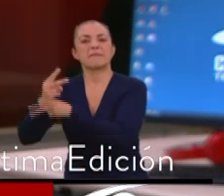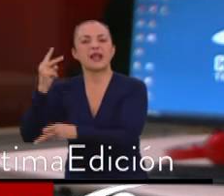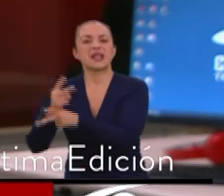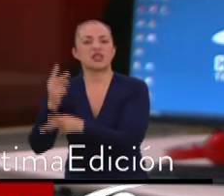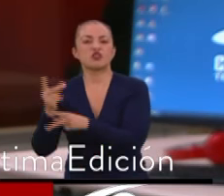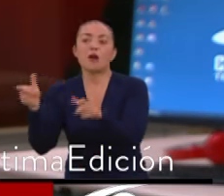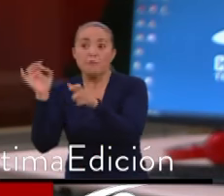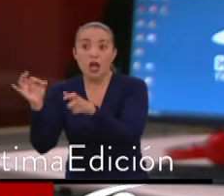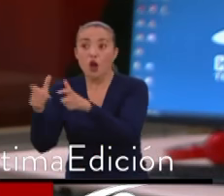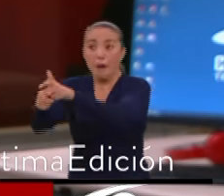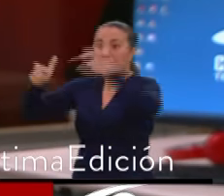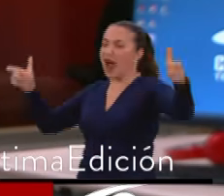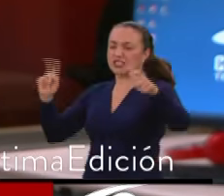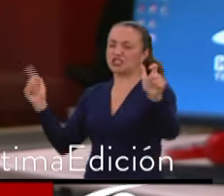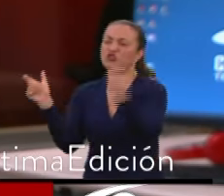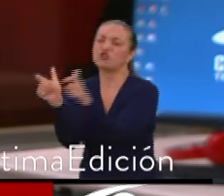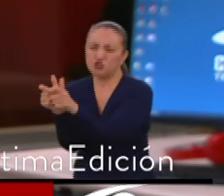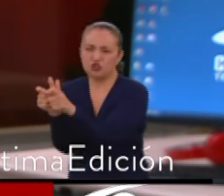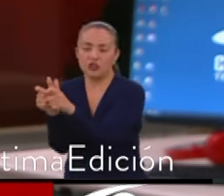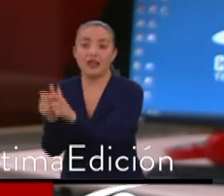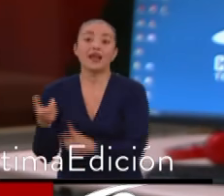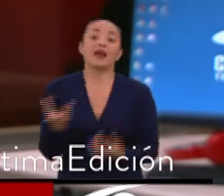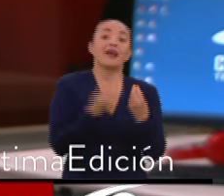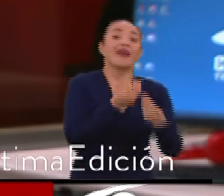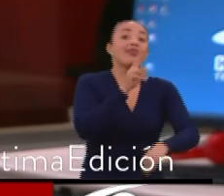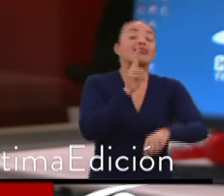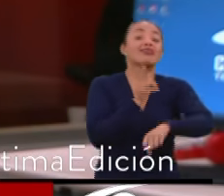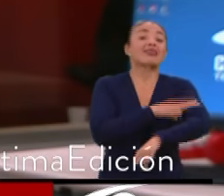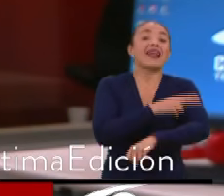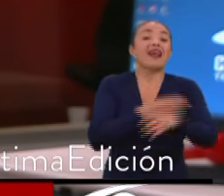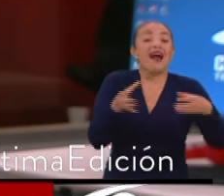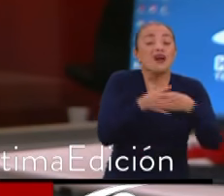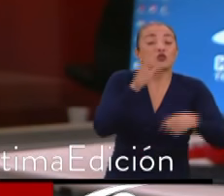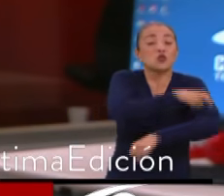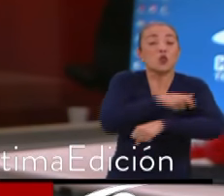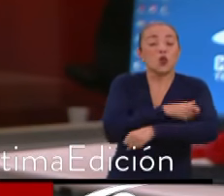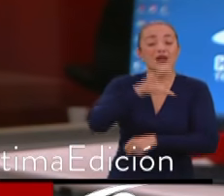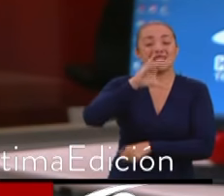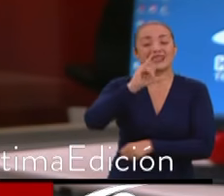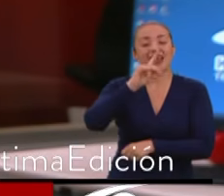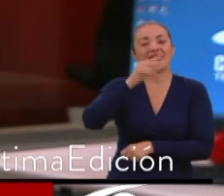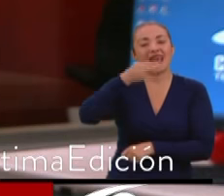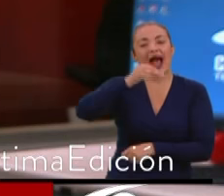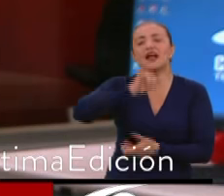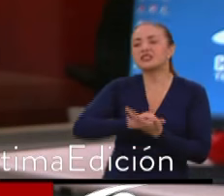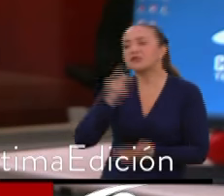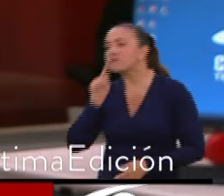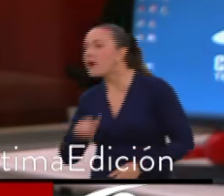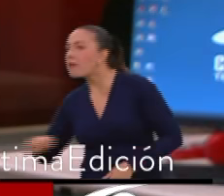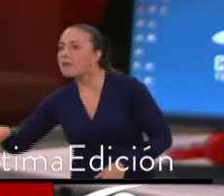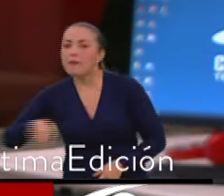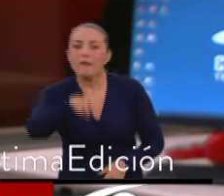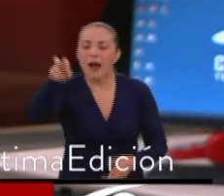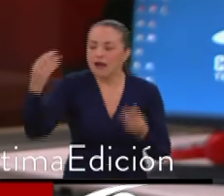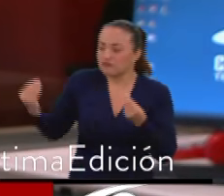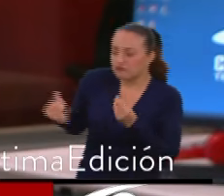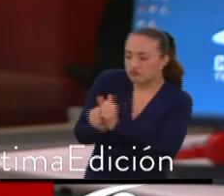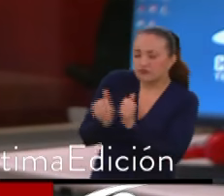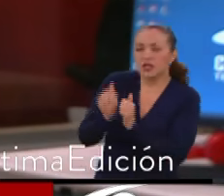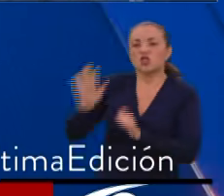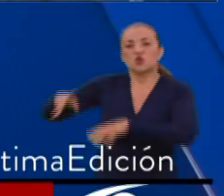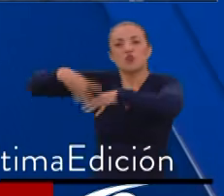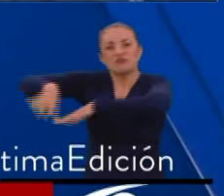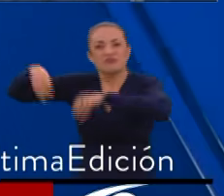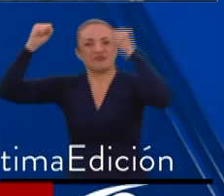muy pequeño. Los delegados de la CIDH, entre tanto, recorrieron el portal acompañados por participantes de las protestas que también